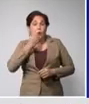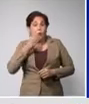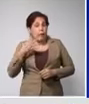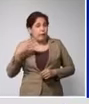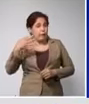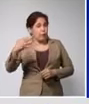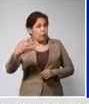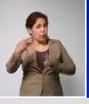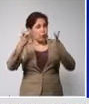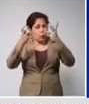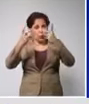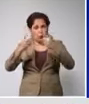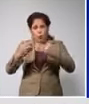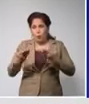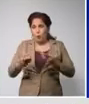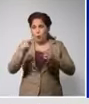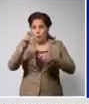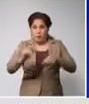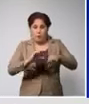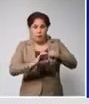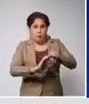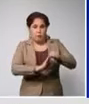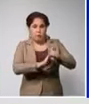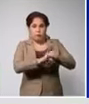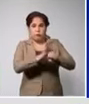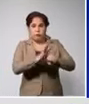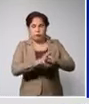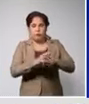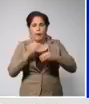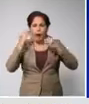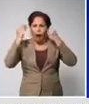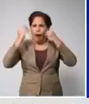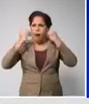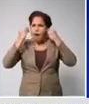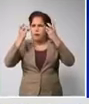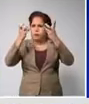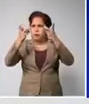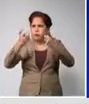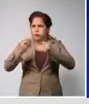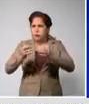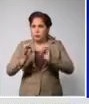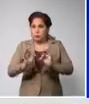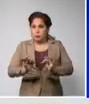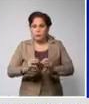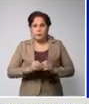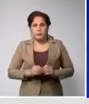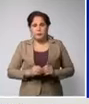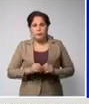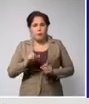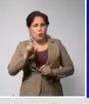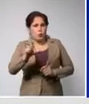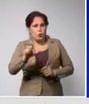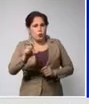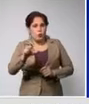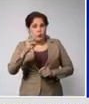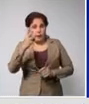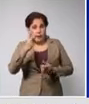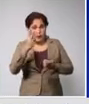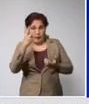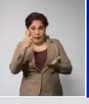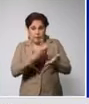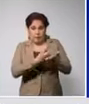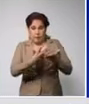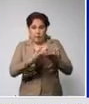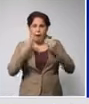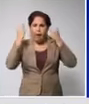calculado con el análisis de los resultados de las últimas tres semanas,